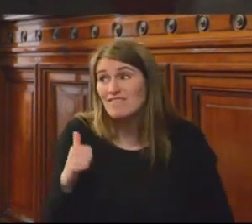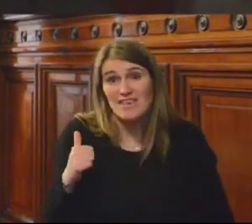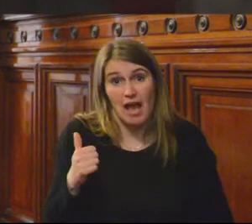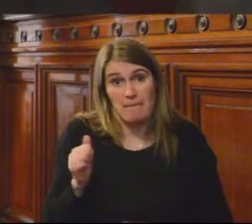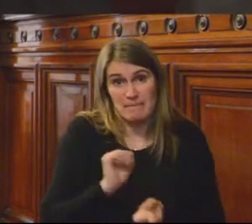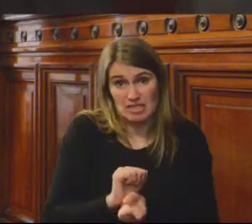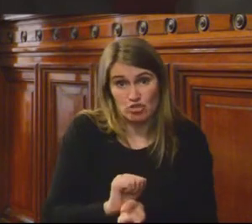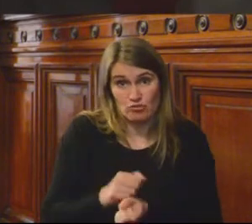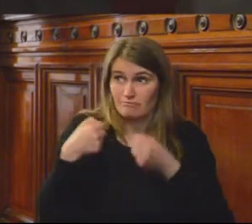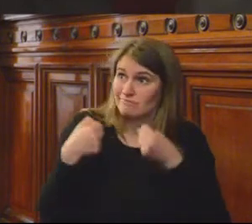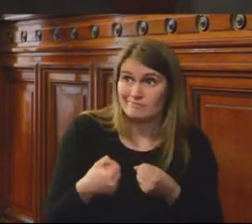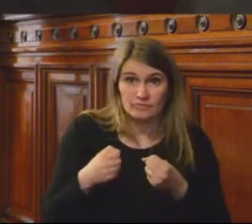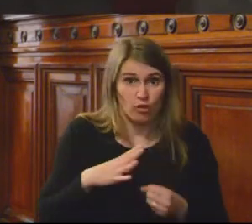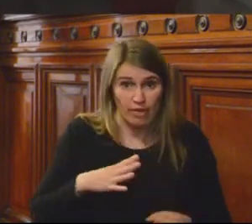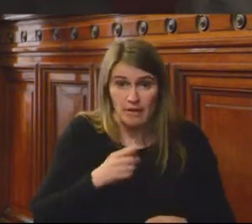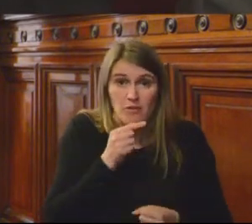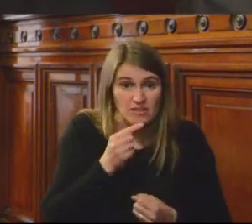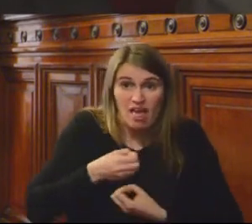este momento.